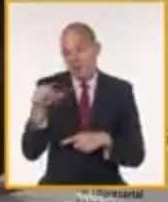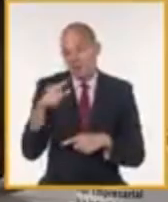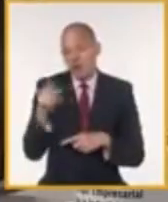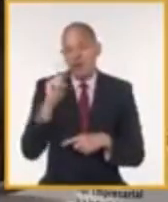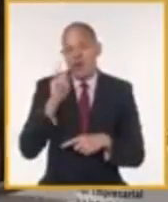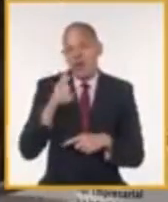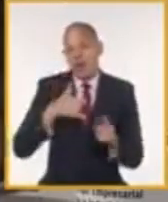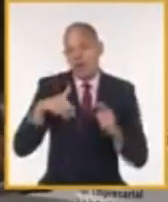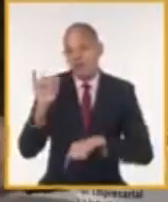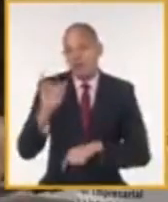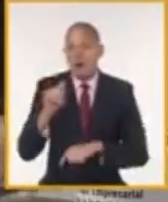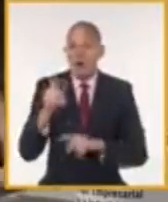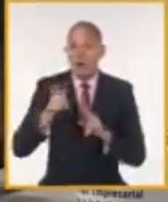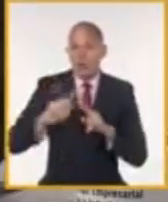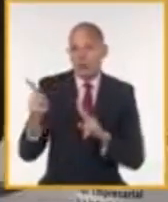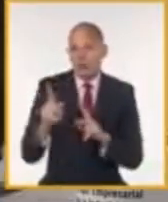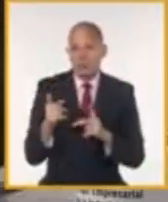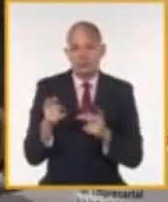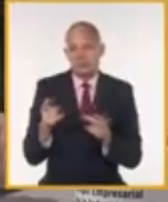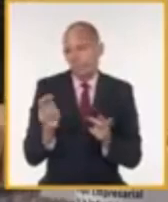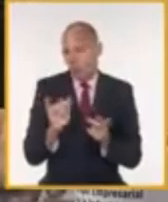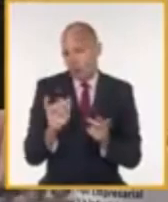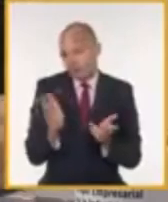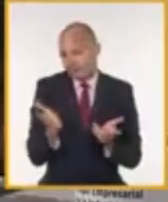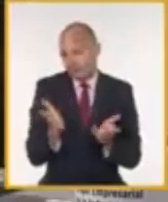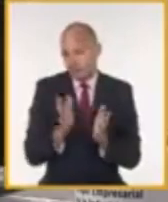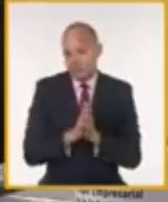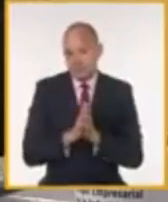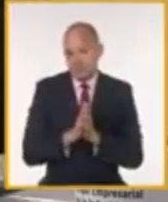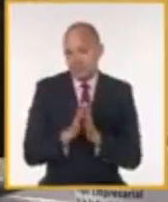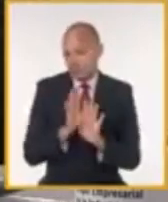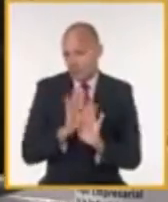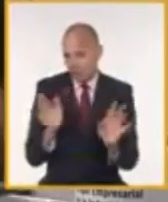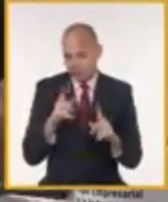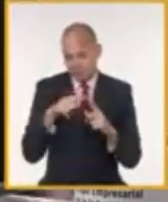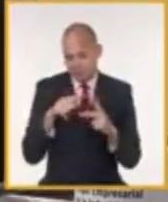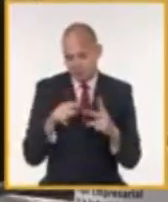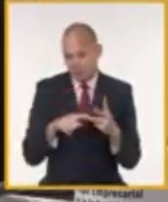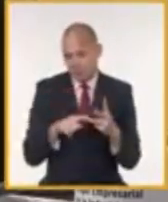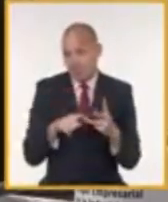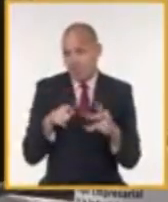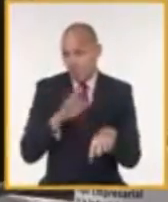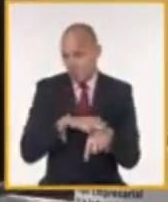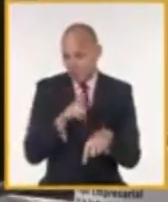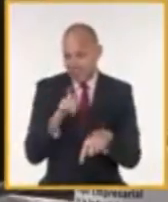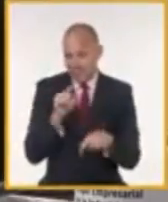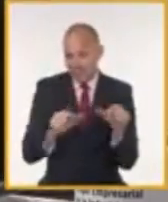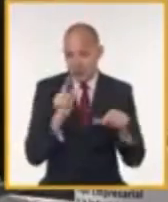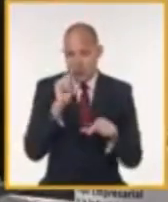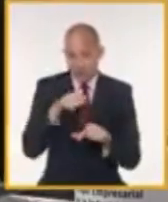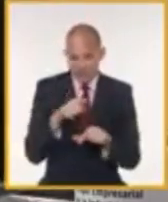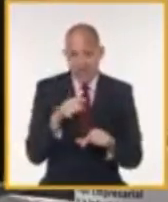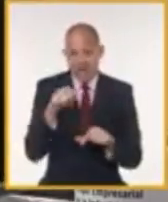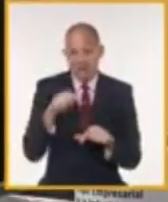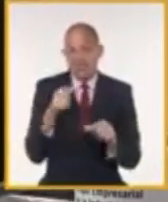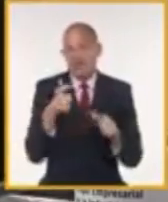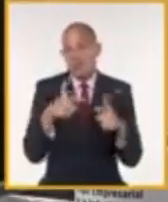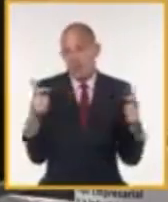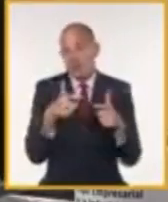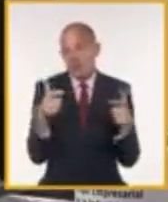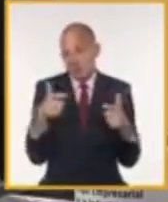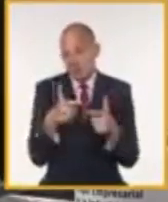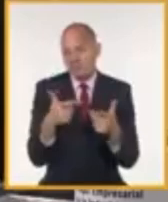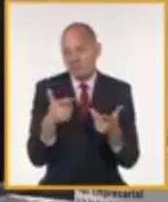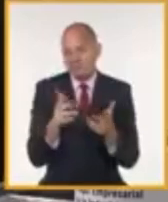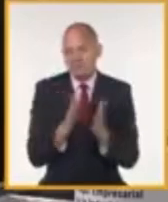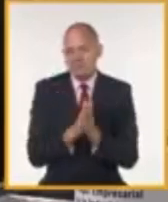Ahora, ¿qué hemos hecho, qué hacemos para tratar de mitigar los efectos de esa fluctuación en nuestro personal y conservar esa estabilidad